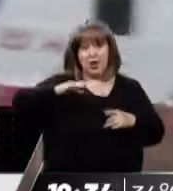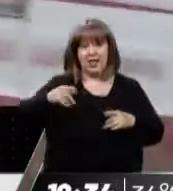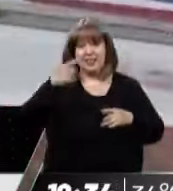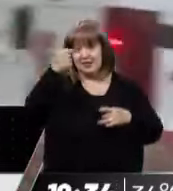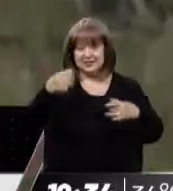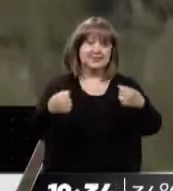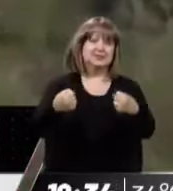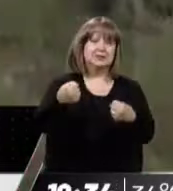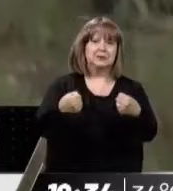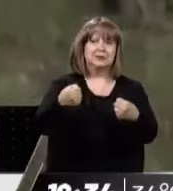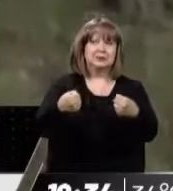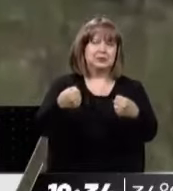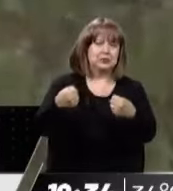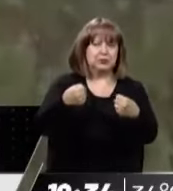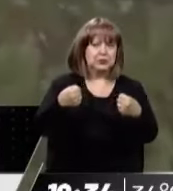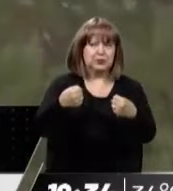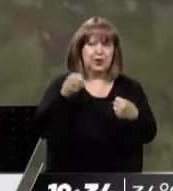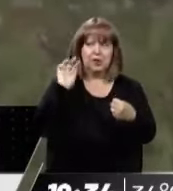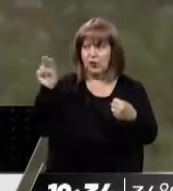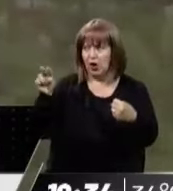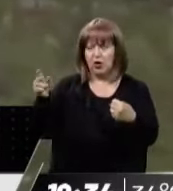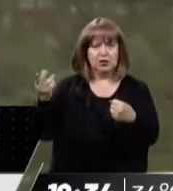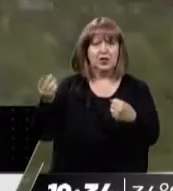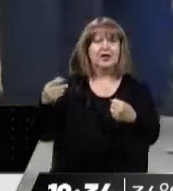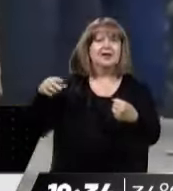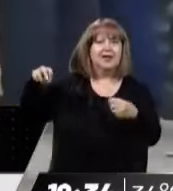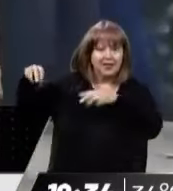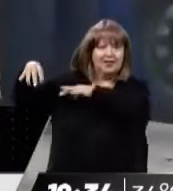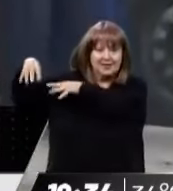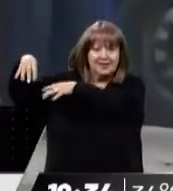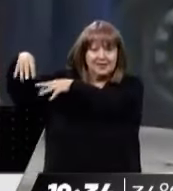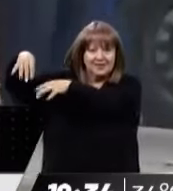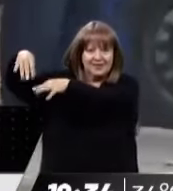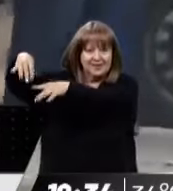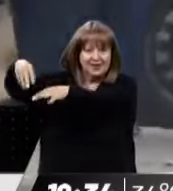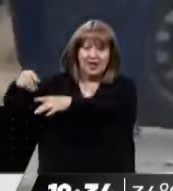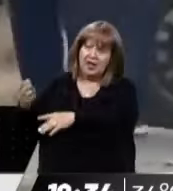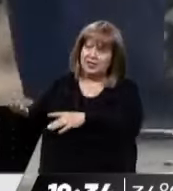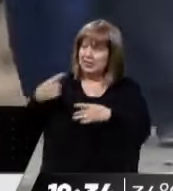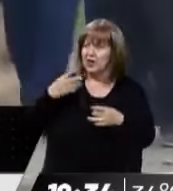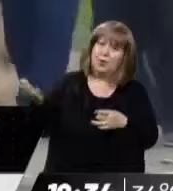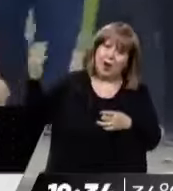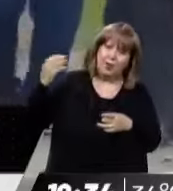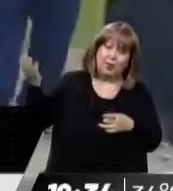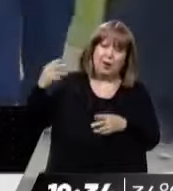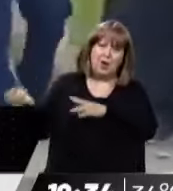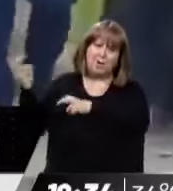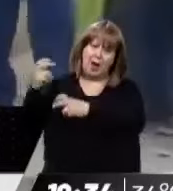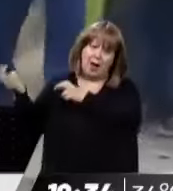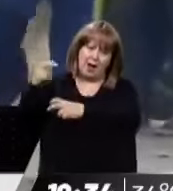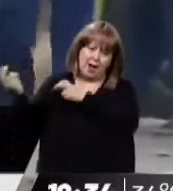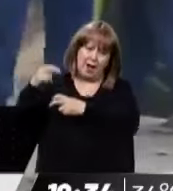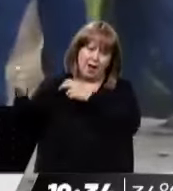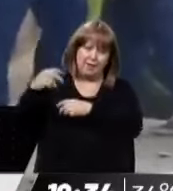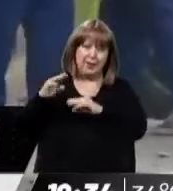se sabía si podía eso agravar la situación subieron todos a esta a esta camioneta 16 personas